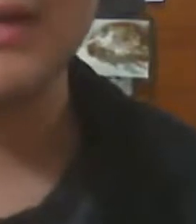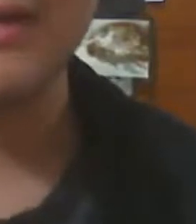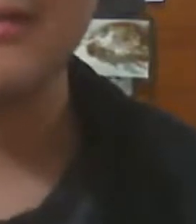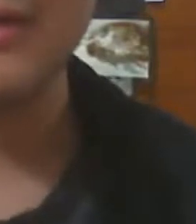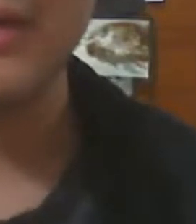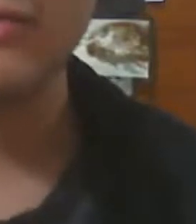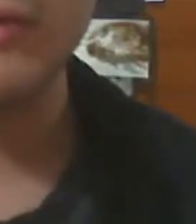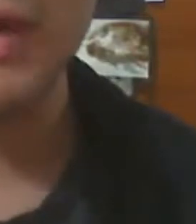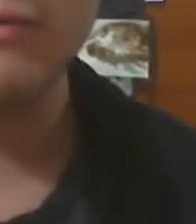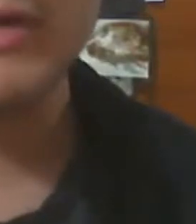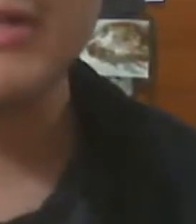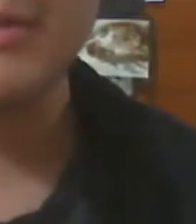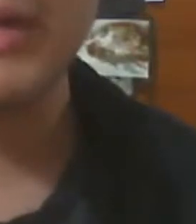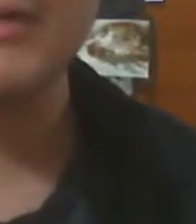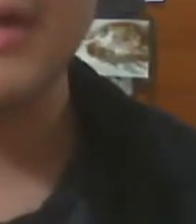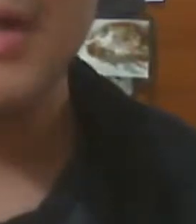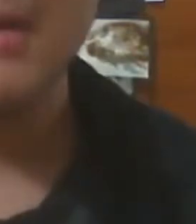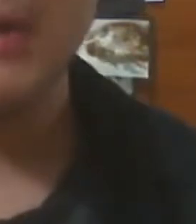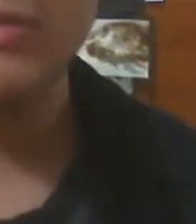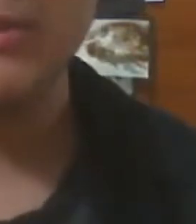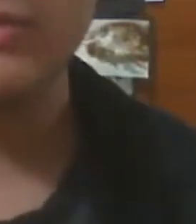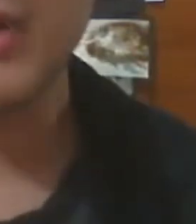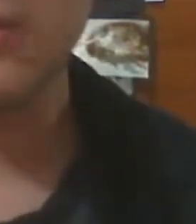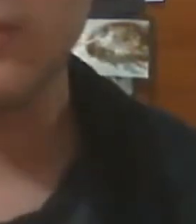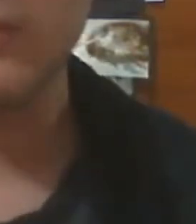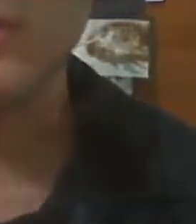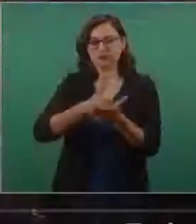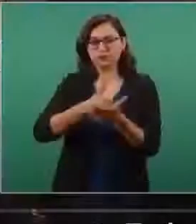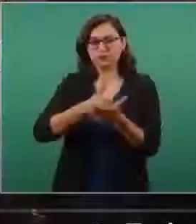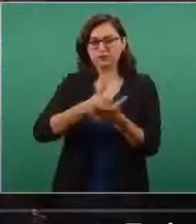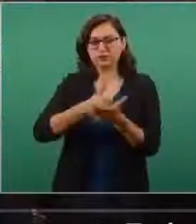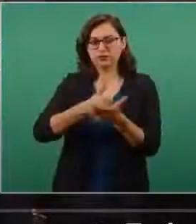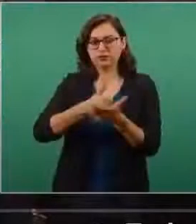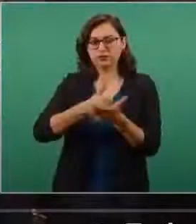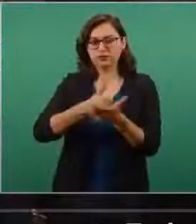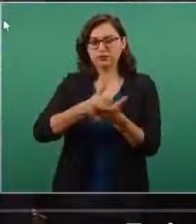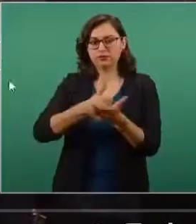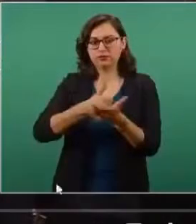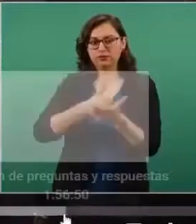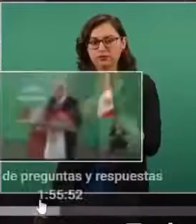con esto de la conferencia de prensa, vamos a mostrar un último cachito,